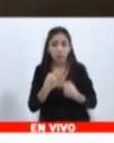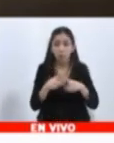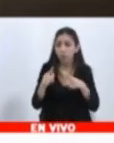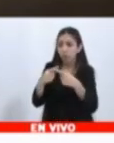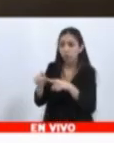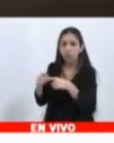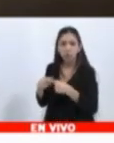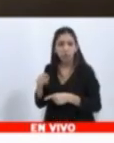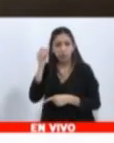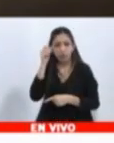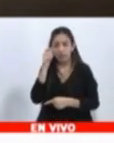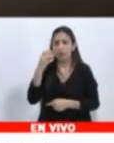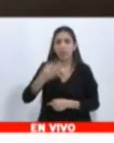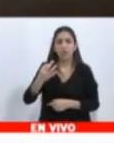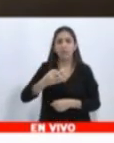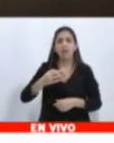Yo no tengo otro interés